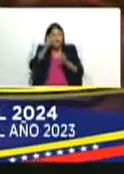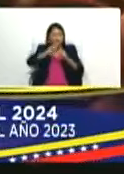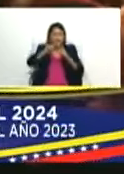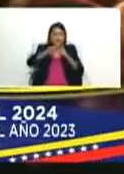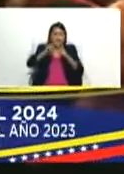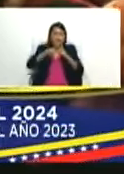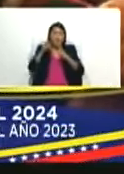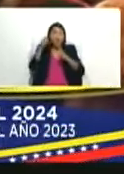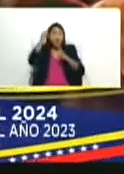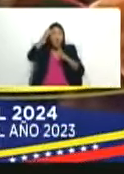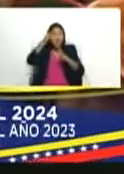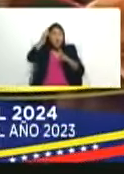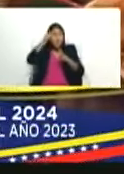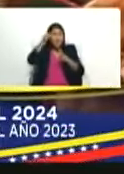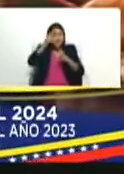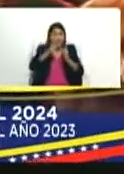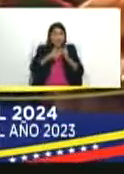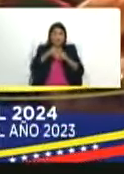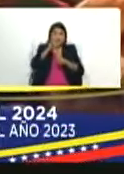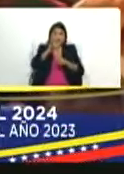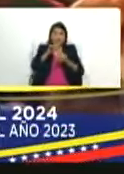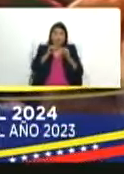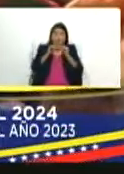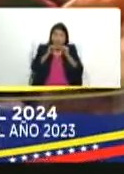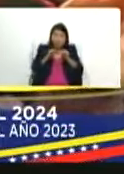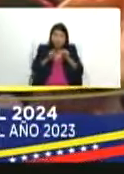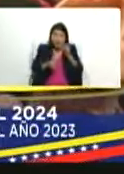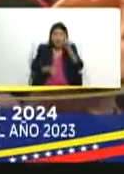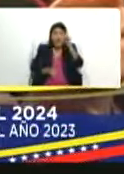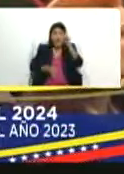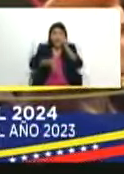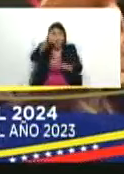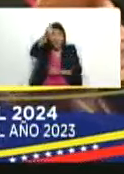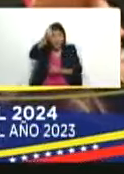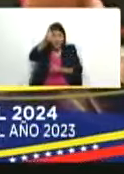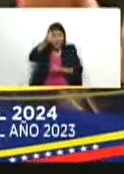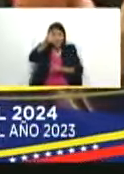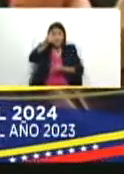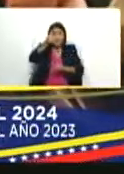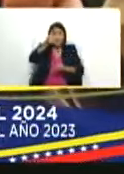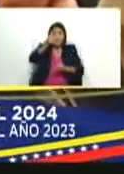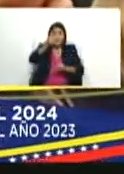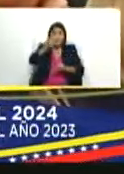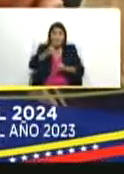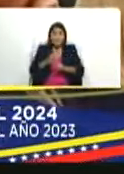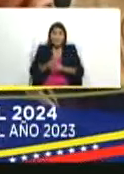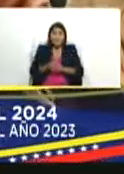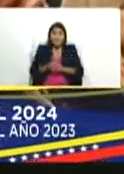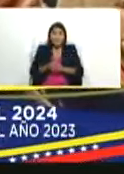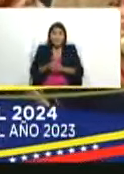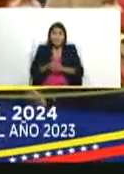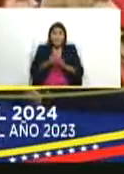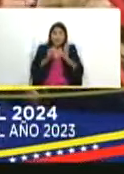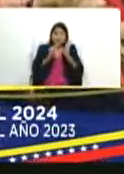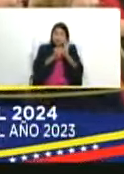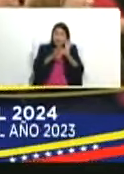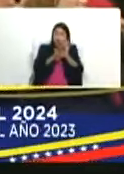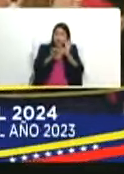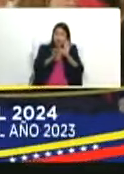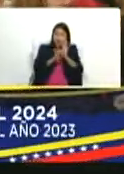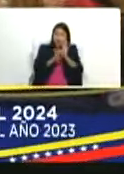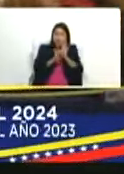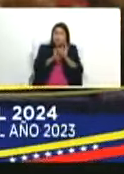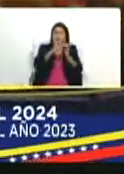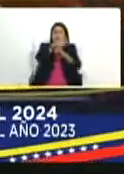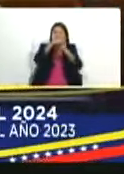manera que nuestros pasos sigan orientados a la consolidación del fin ulterior de la Constitución, la